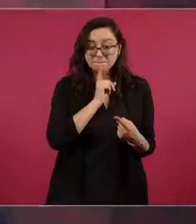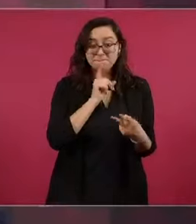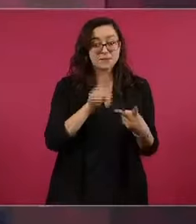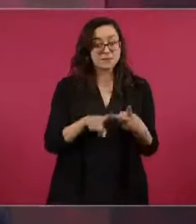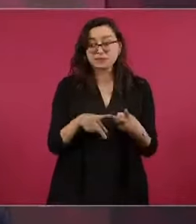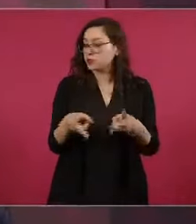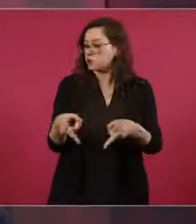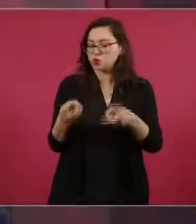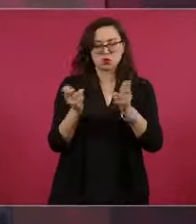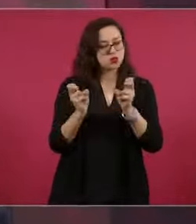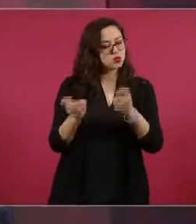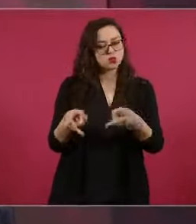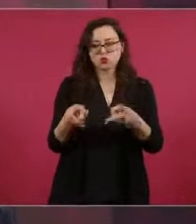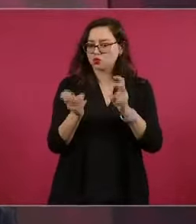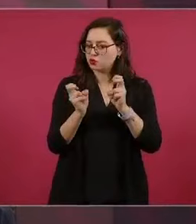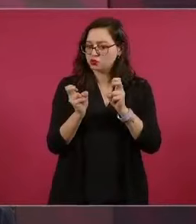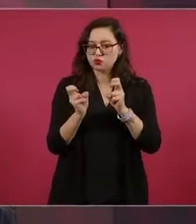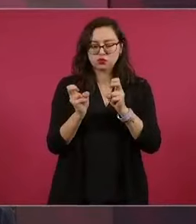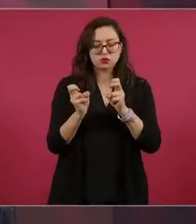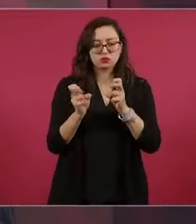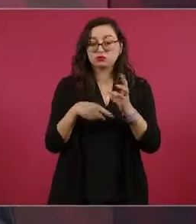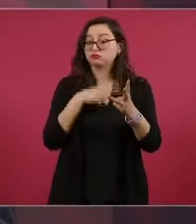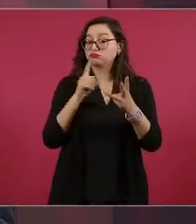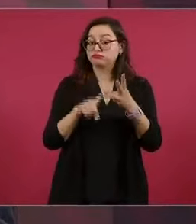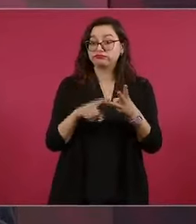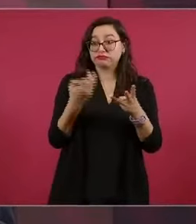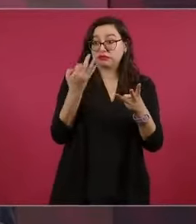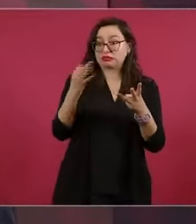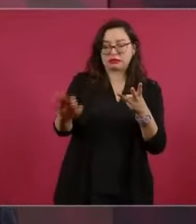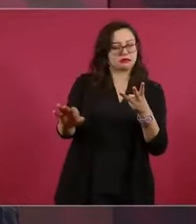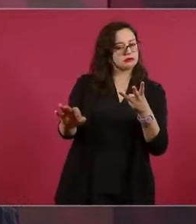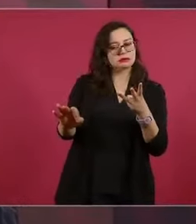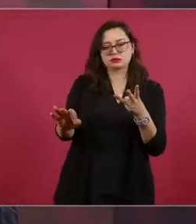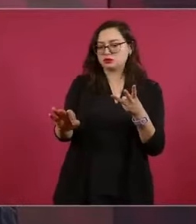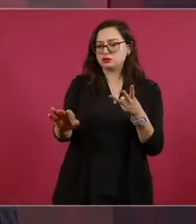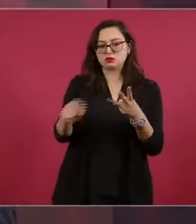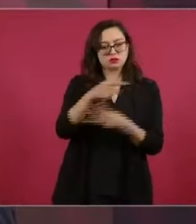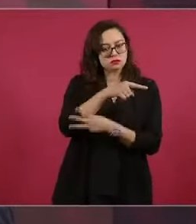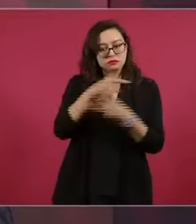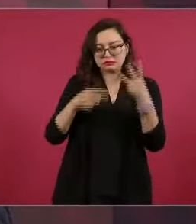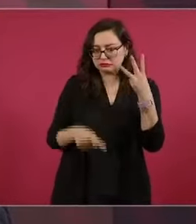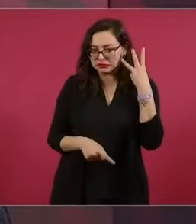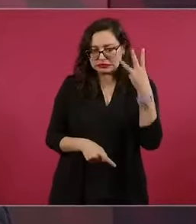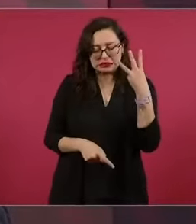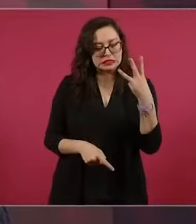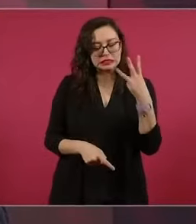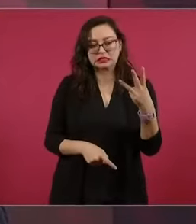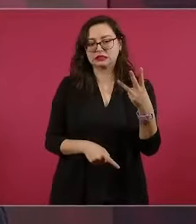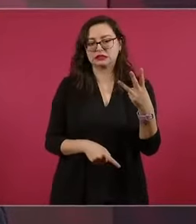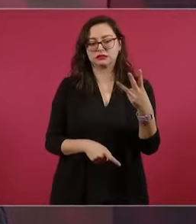no robar, no traicionar al pueblo.